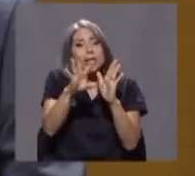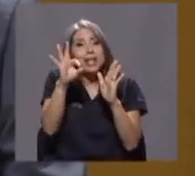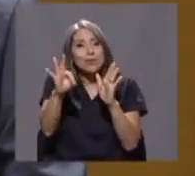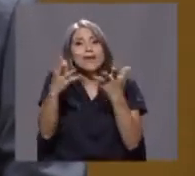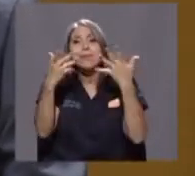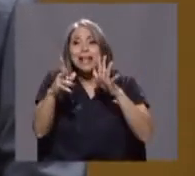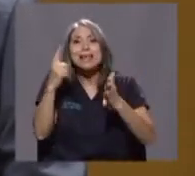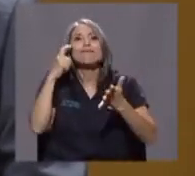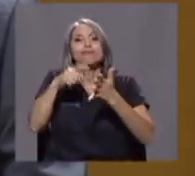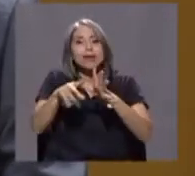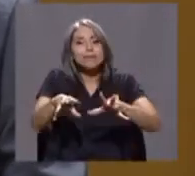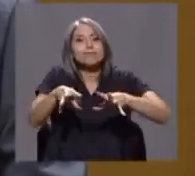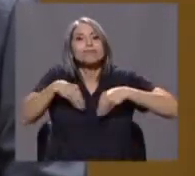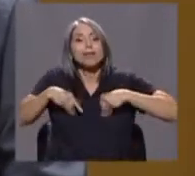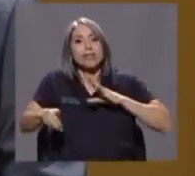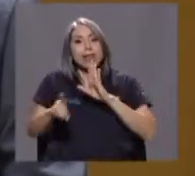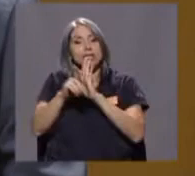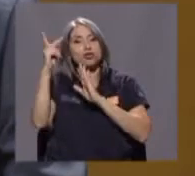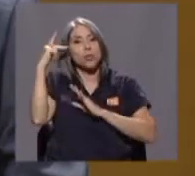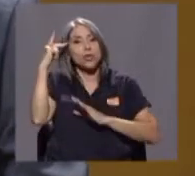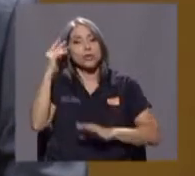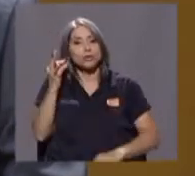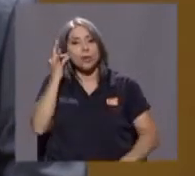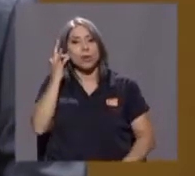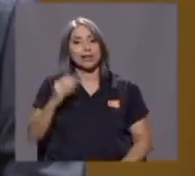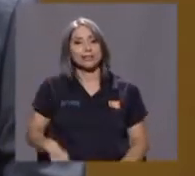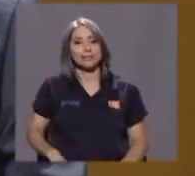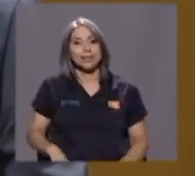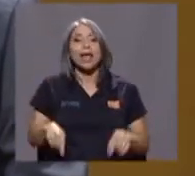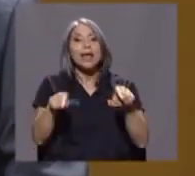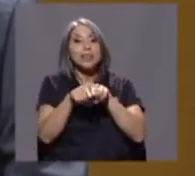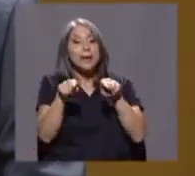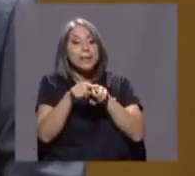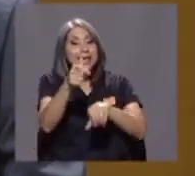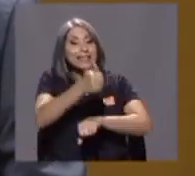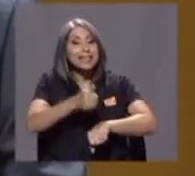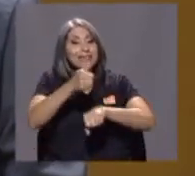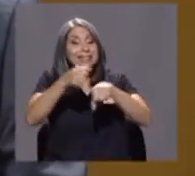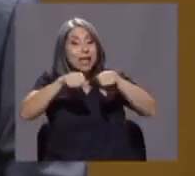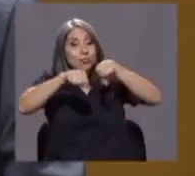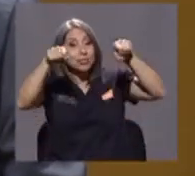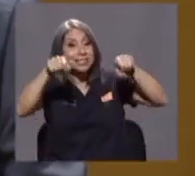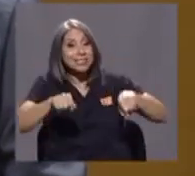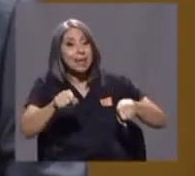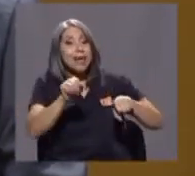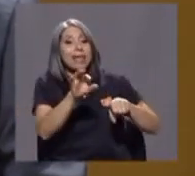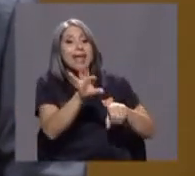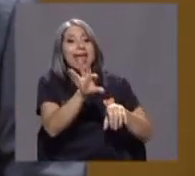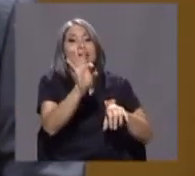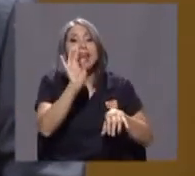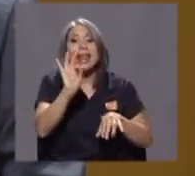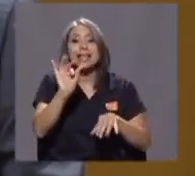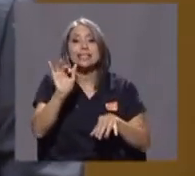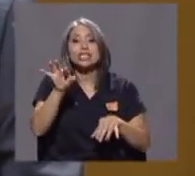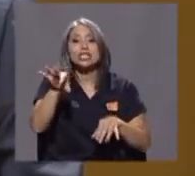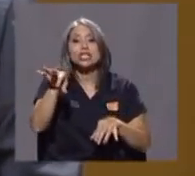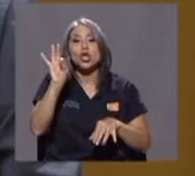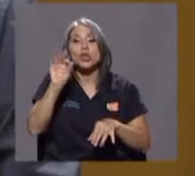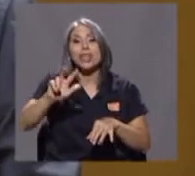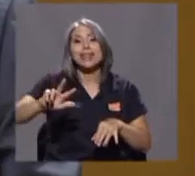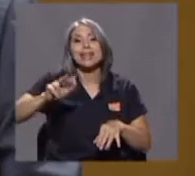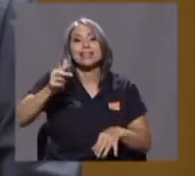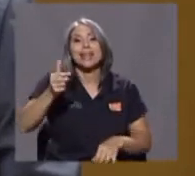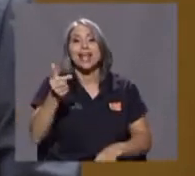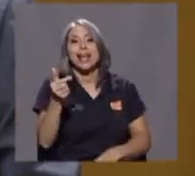derechos políticos a las mujeres. Y además se establecía un sistema de elección de tercer grado, que en Costa Rica fue adoptado y